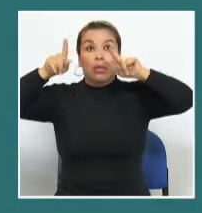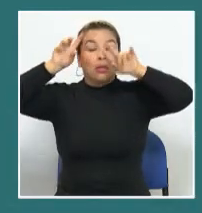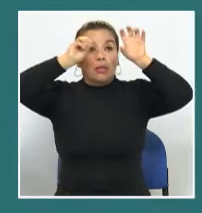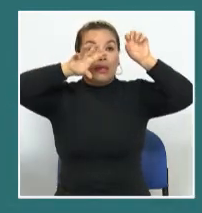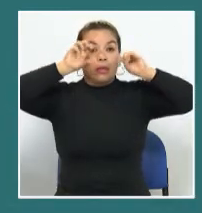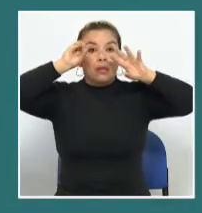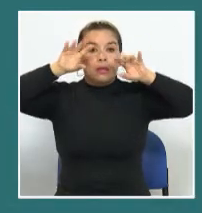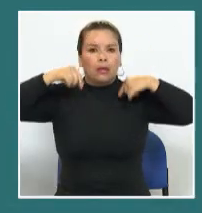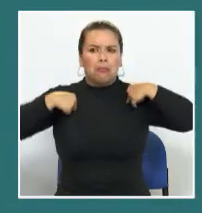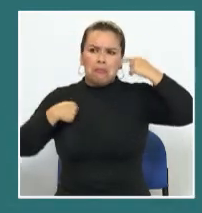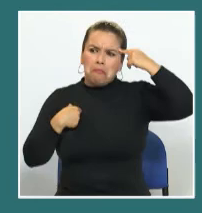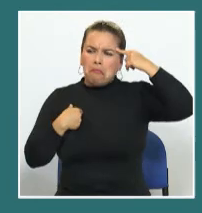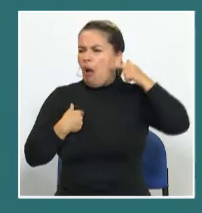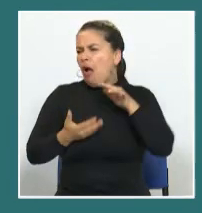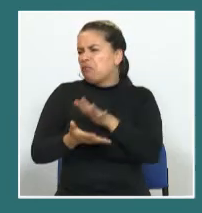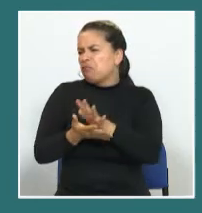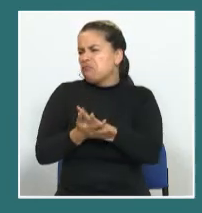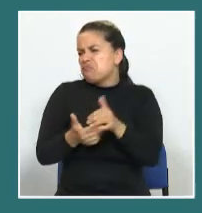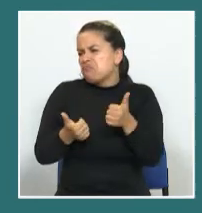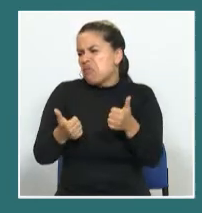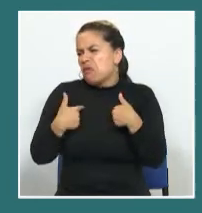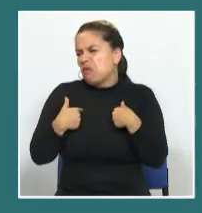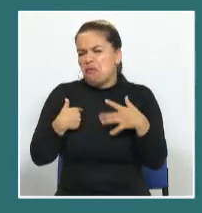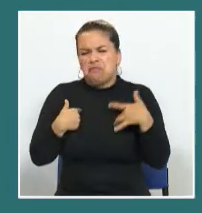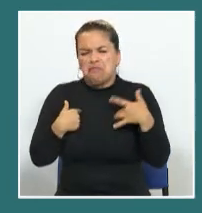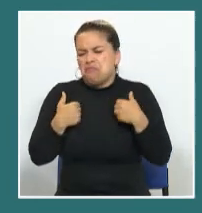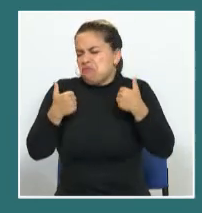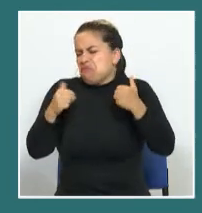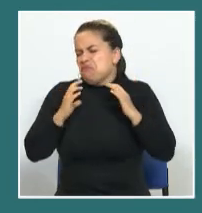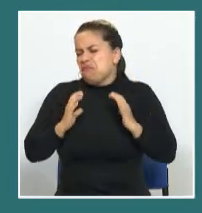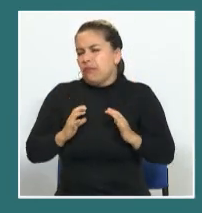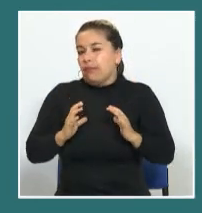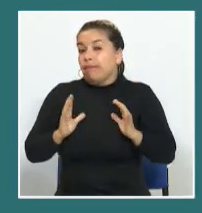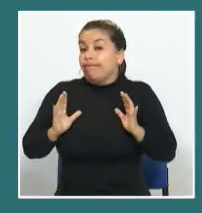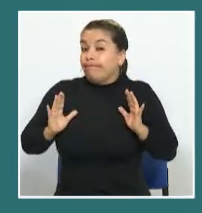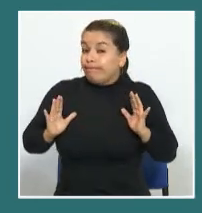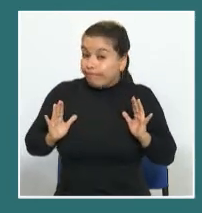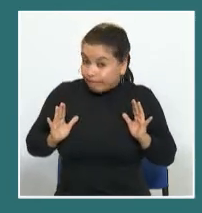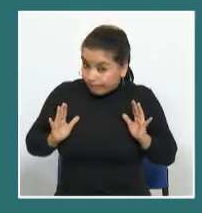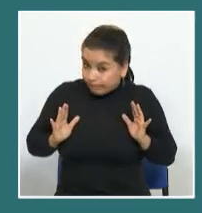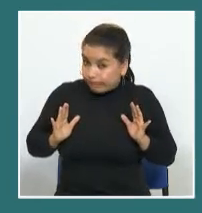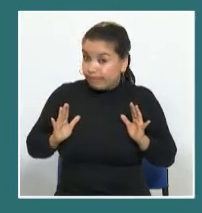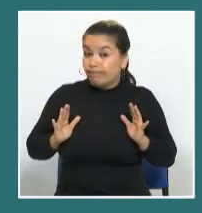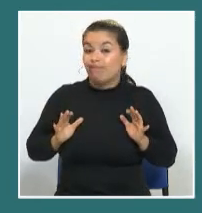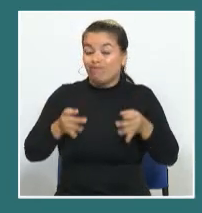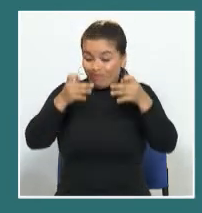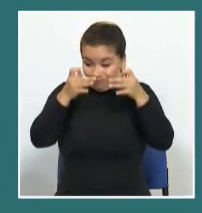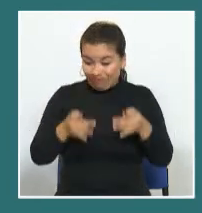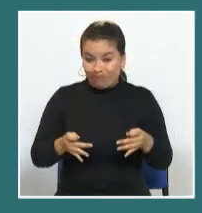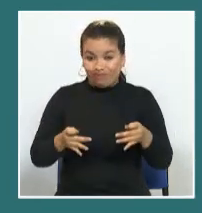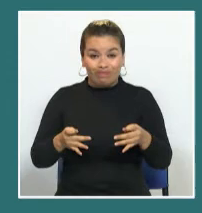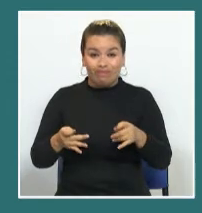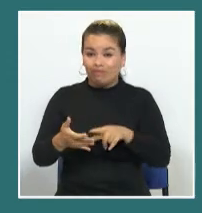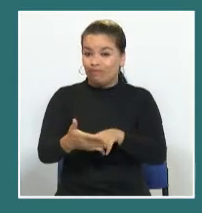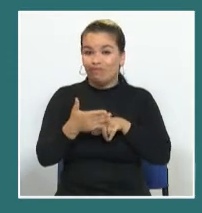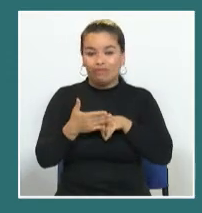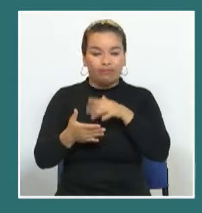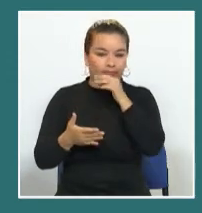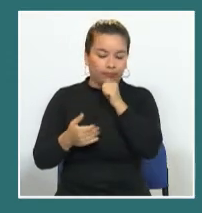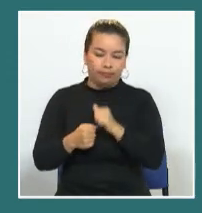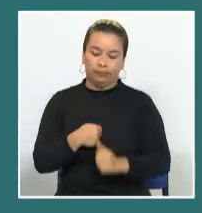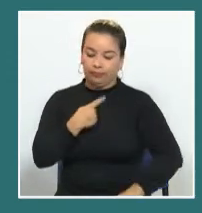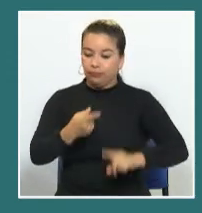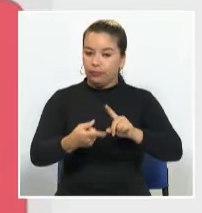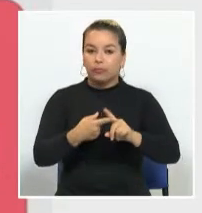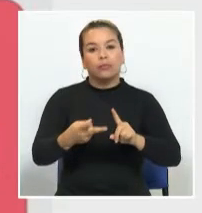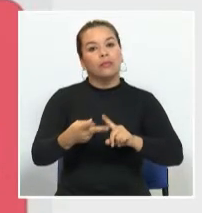confiar de la aparición de esos síntomas porque en la mayoría de los casos no aparecen. La diabetes, que es